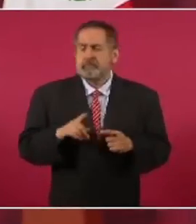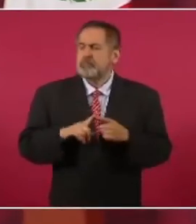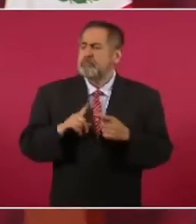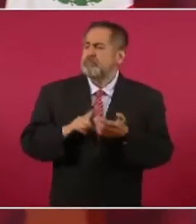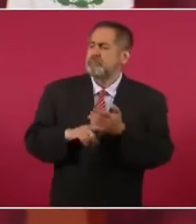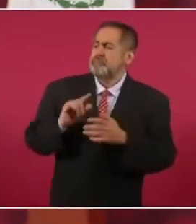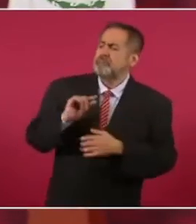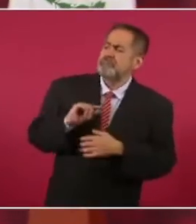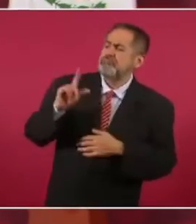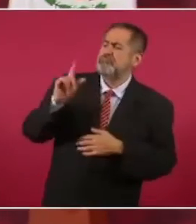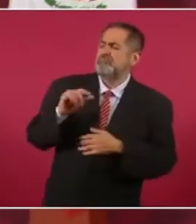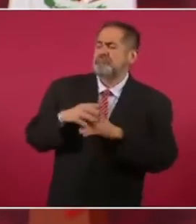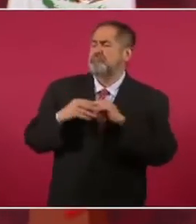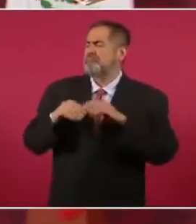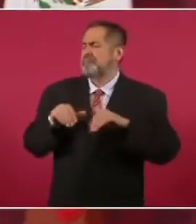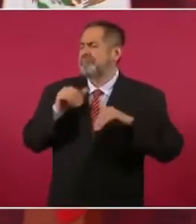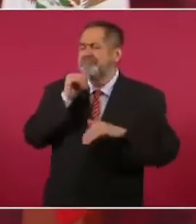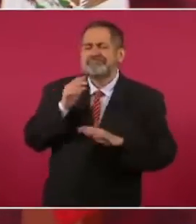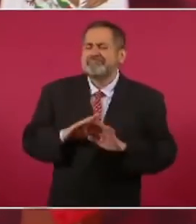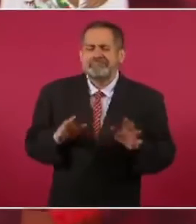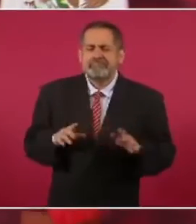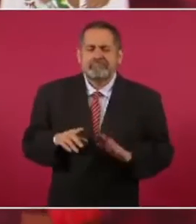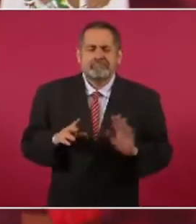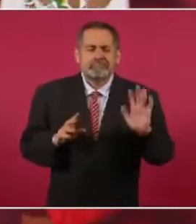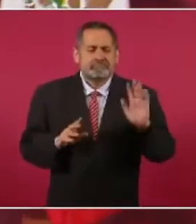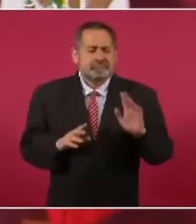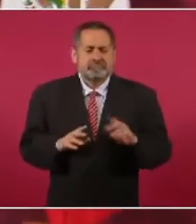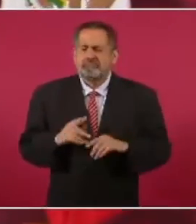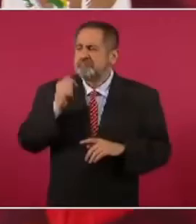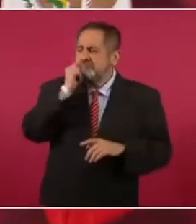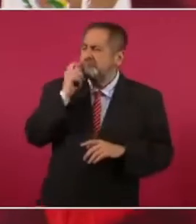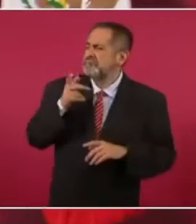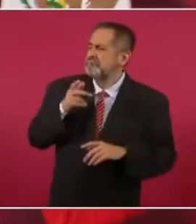profesional, ni siquiera